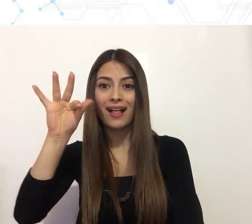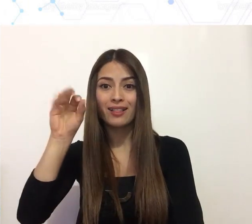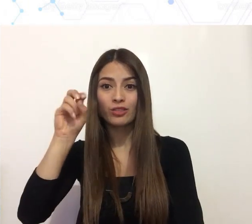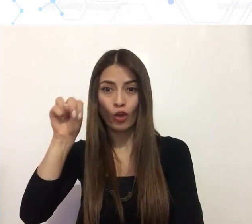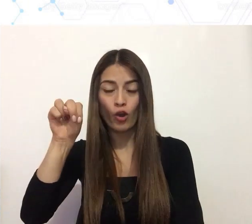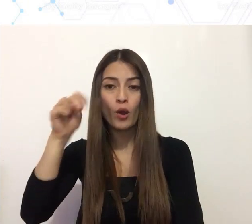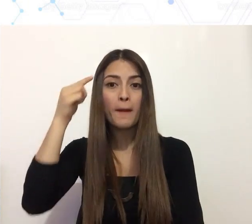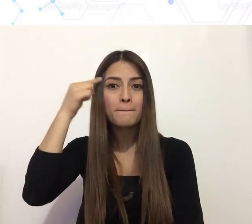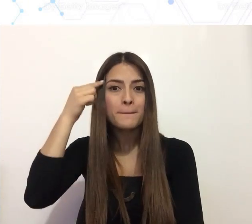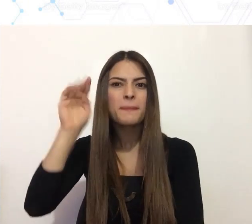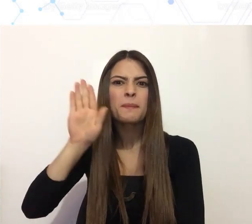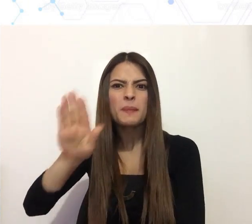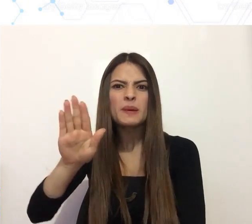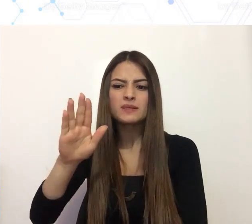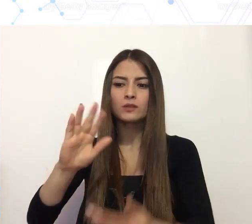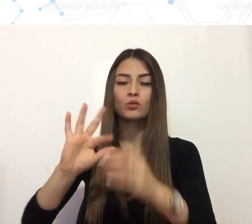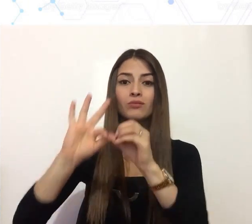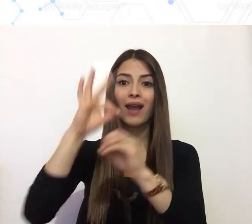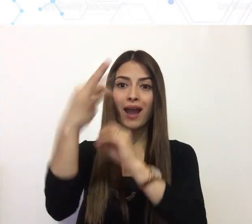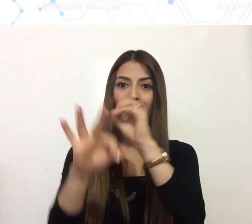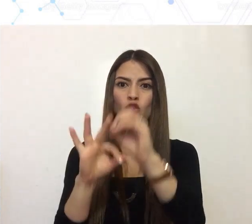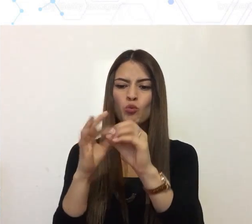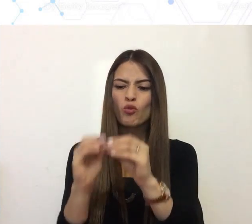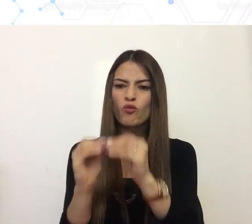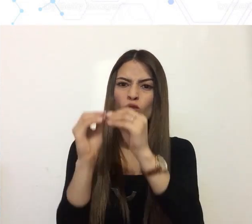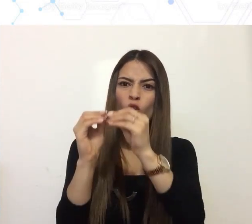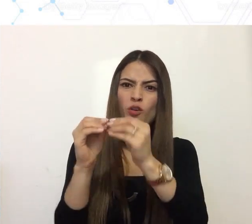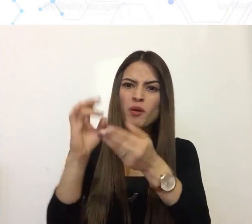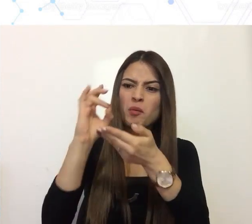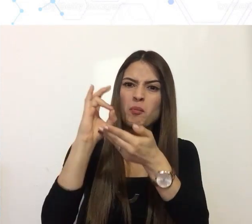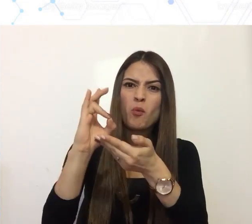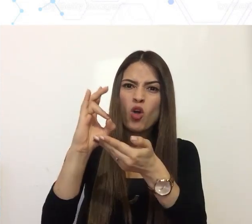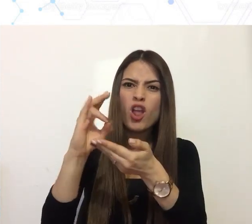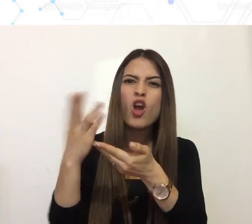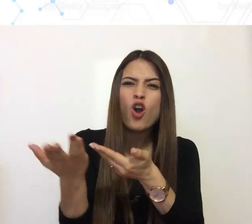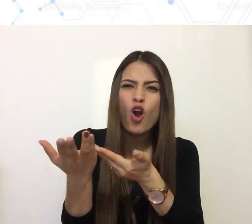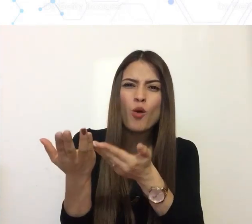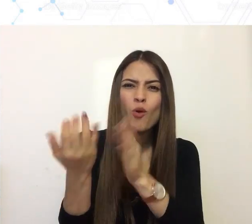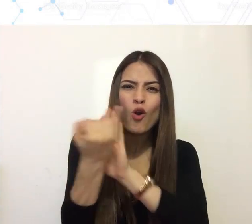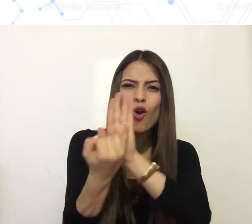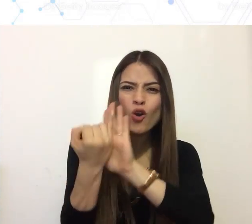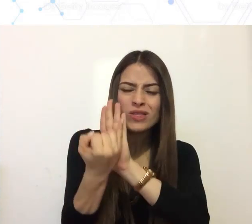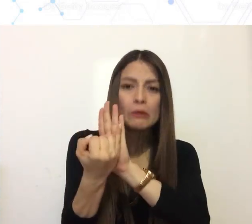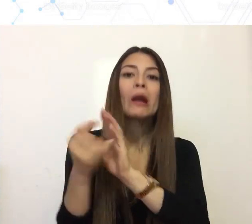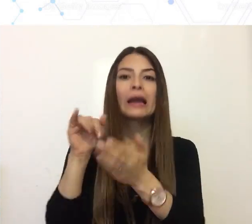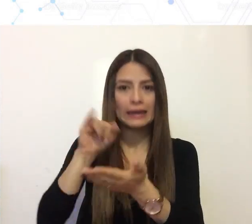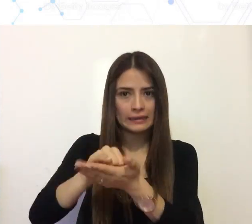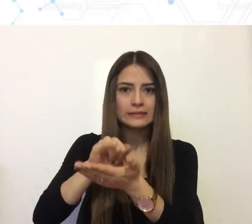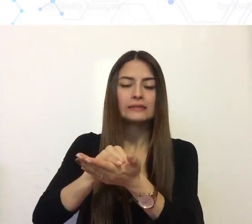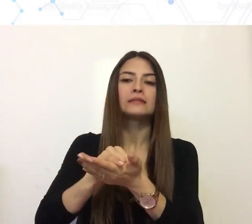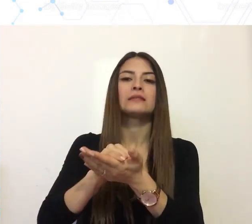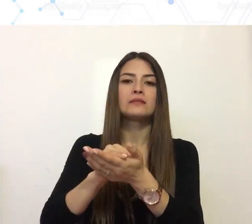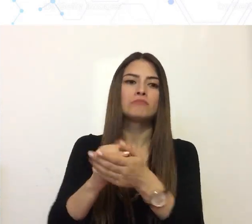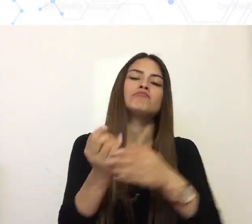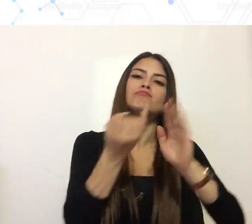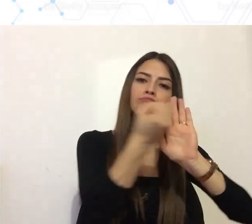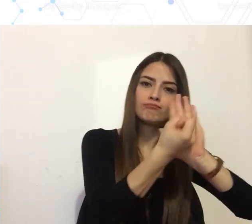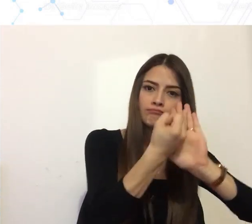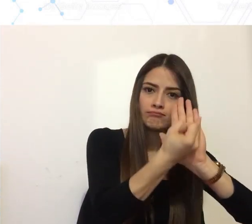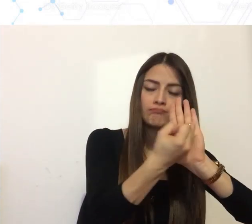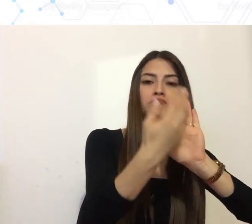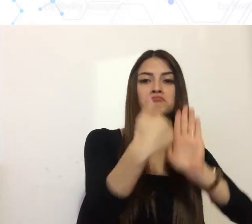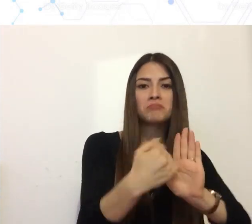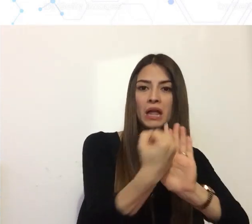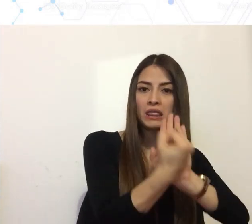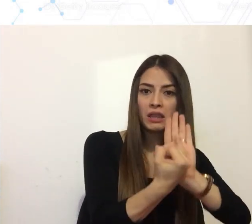Dalton, aquí irá el modelo atómico propuesto por el señor J.J. Thomson, aquí tendremos el modelo atómico